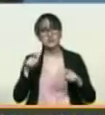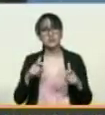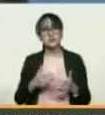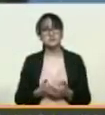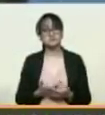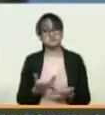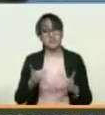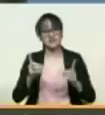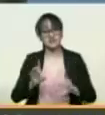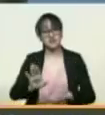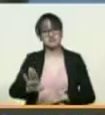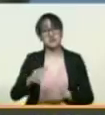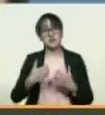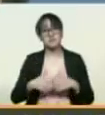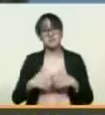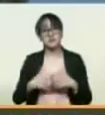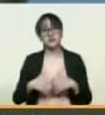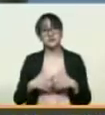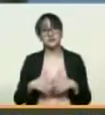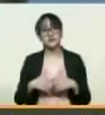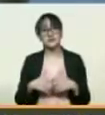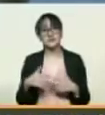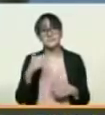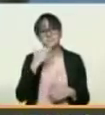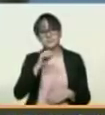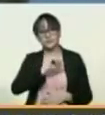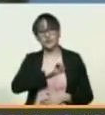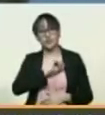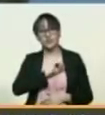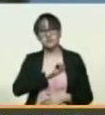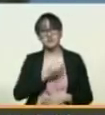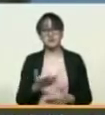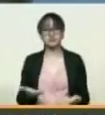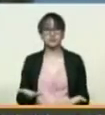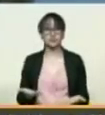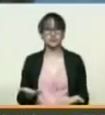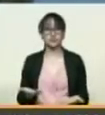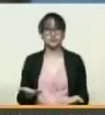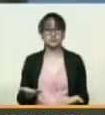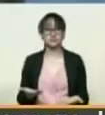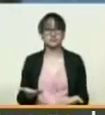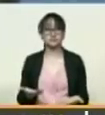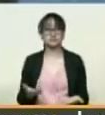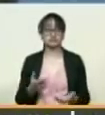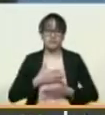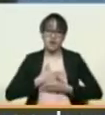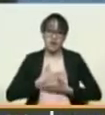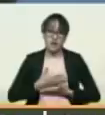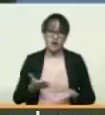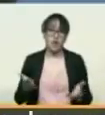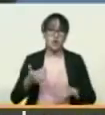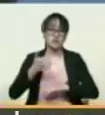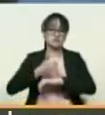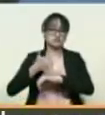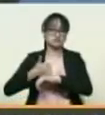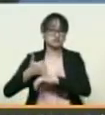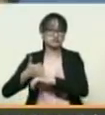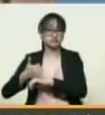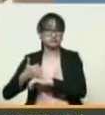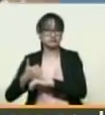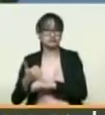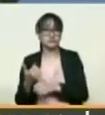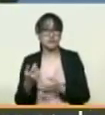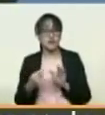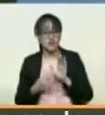Decisiones de Chevron, si hay algo que temer, lo más lógico es ponerse a la orden de las autoridades. Si hay al